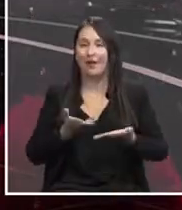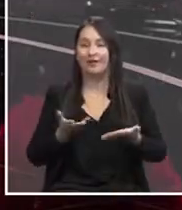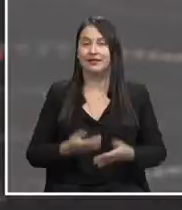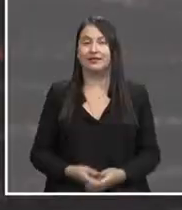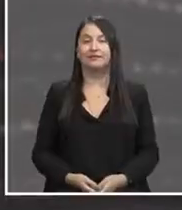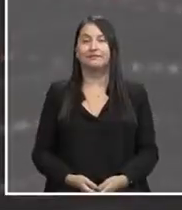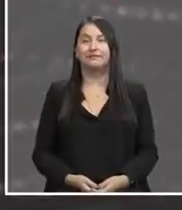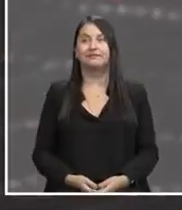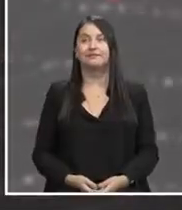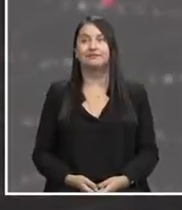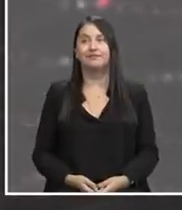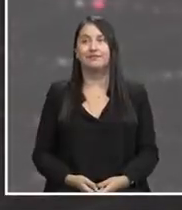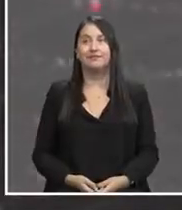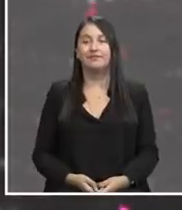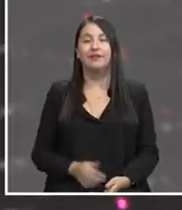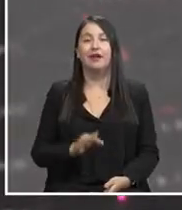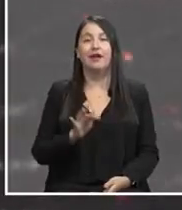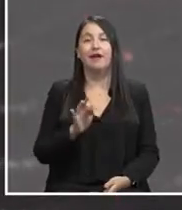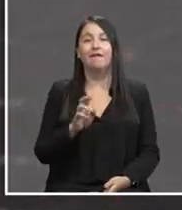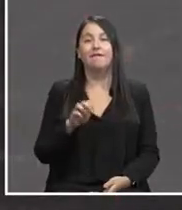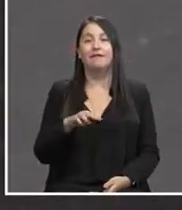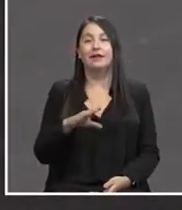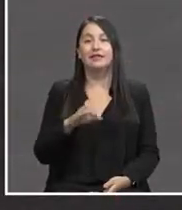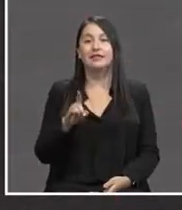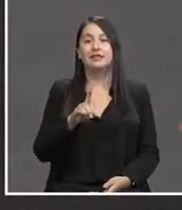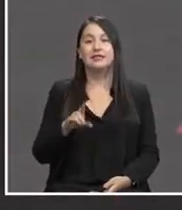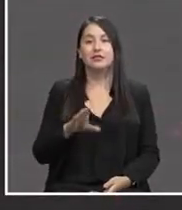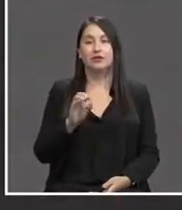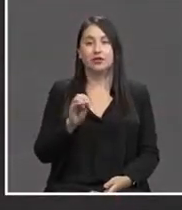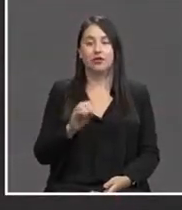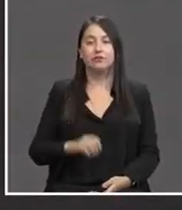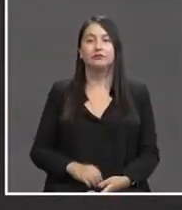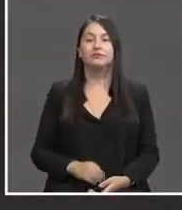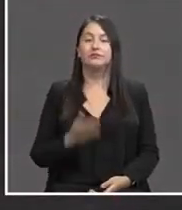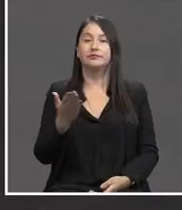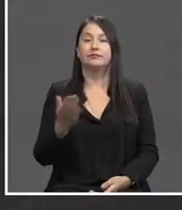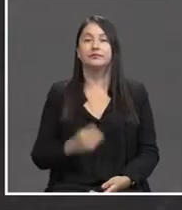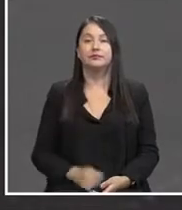De todas maneras, Francisco. Totalmente de acuerdo. Junto al miedo,